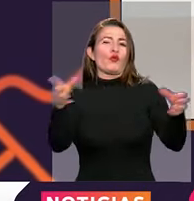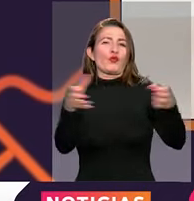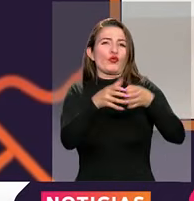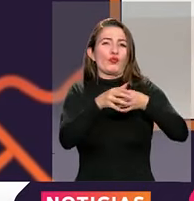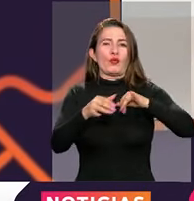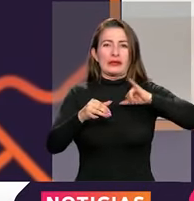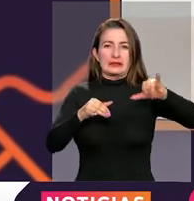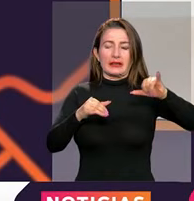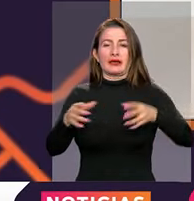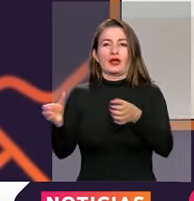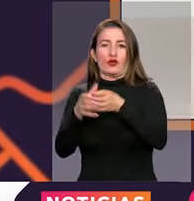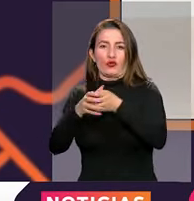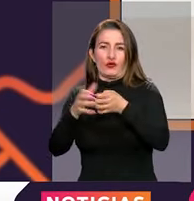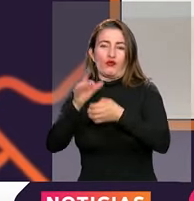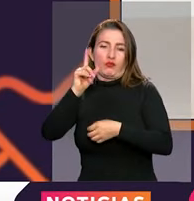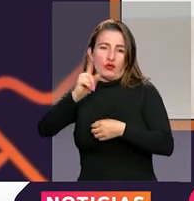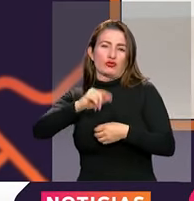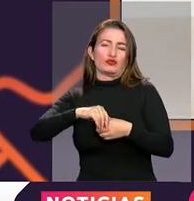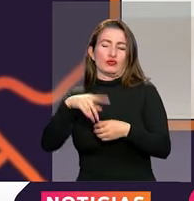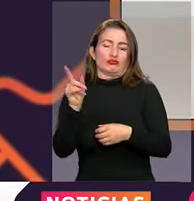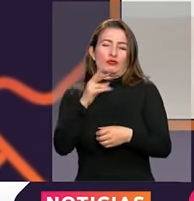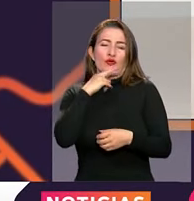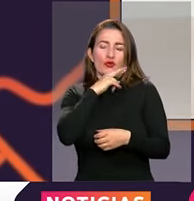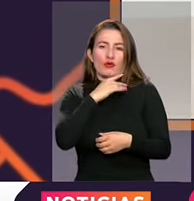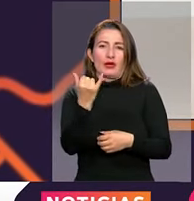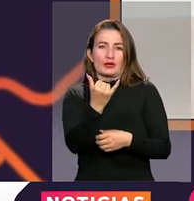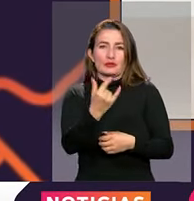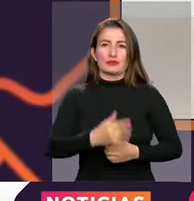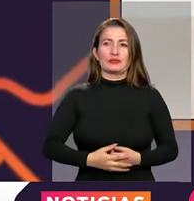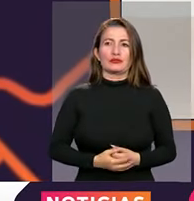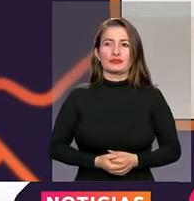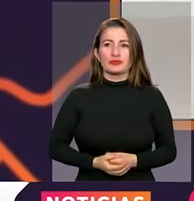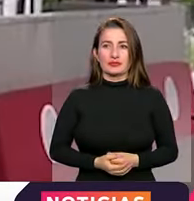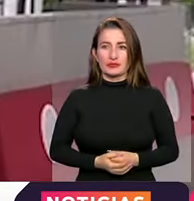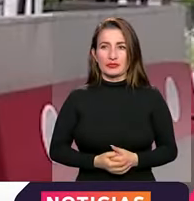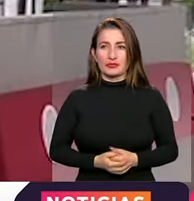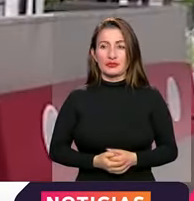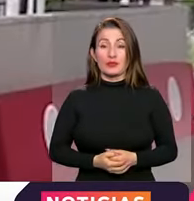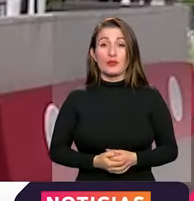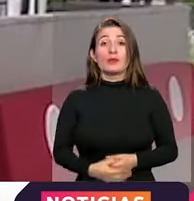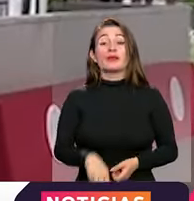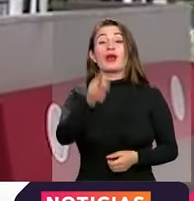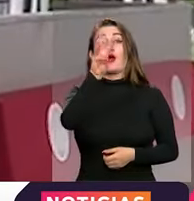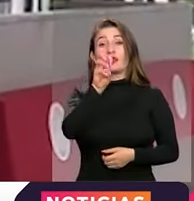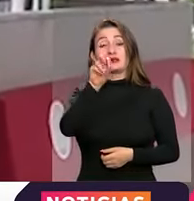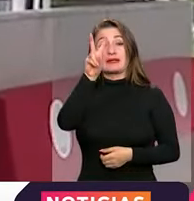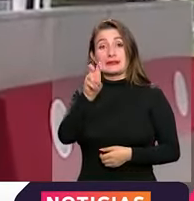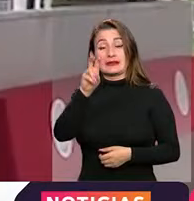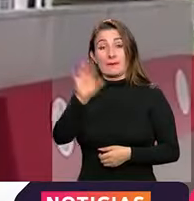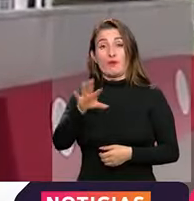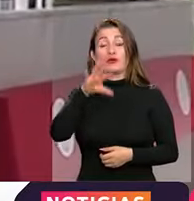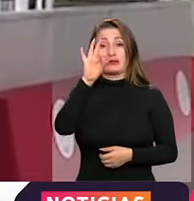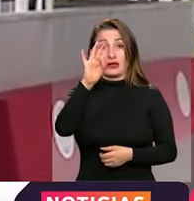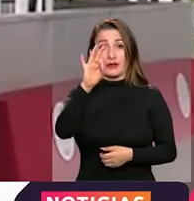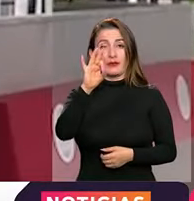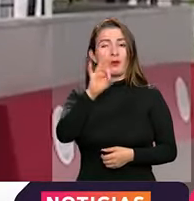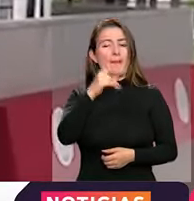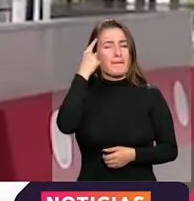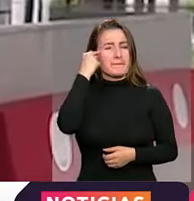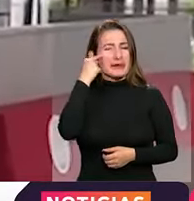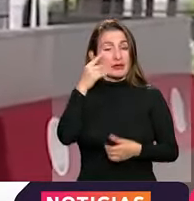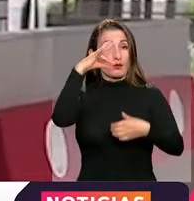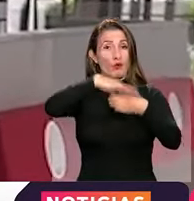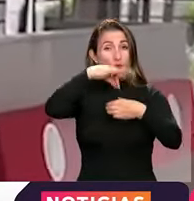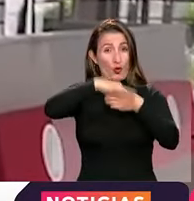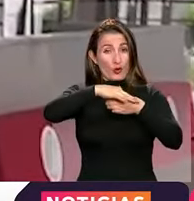centro-izquierda, 7% de centro-derecha y 5% de derecha. El 87%. Considera que